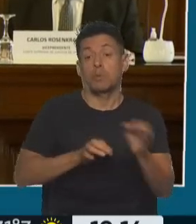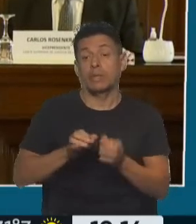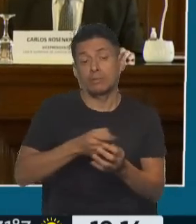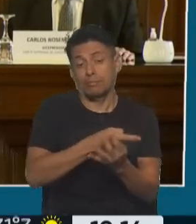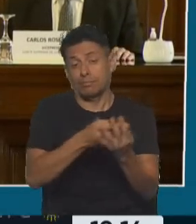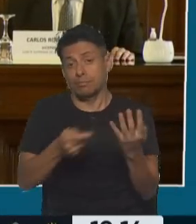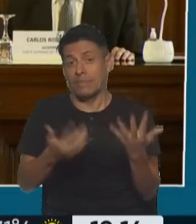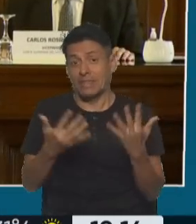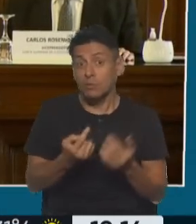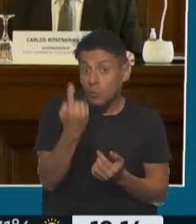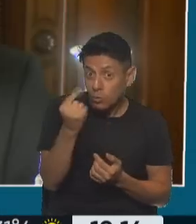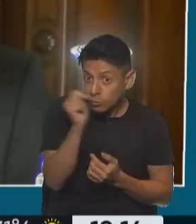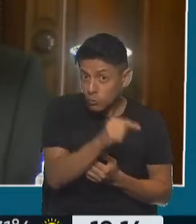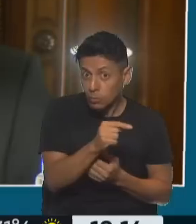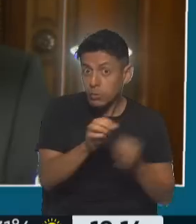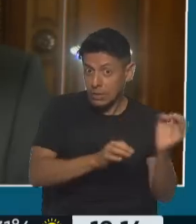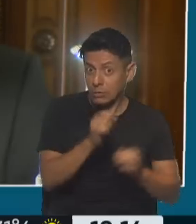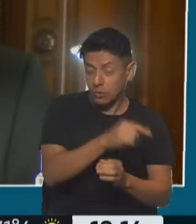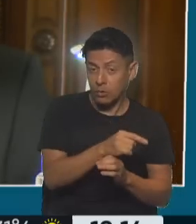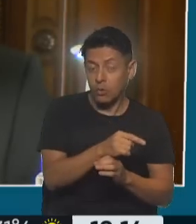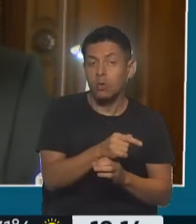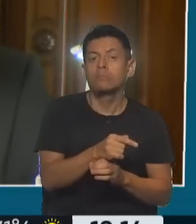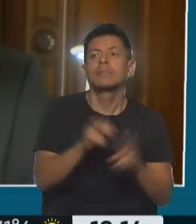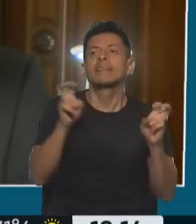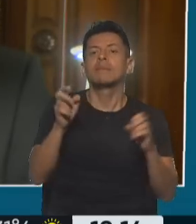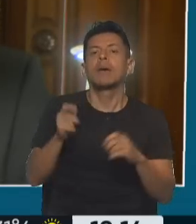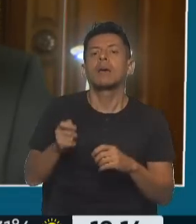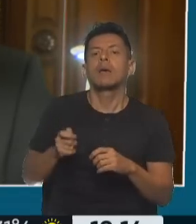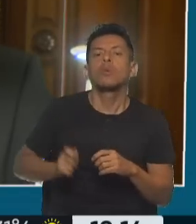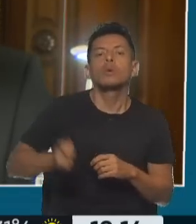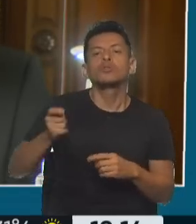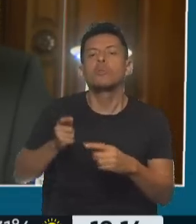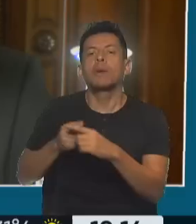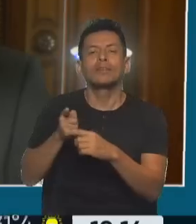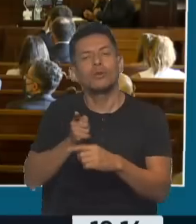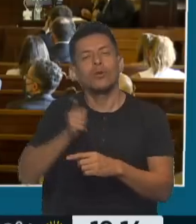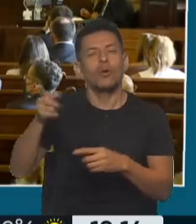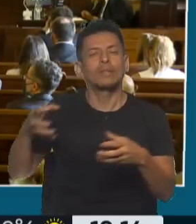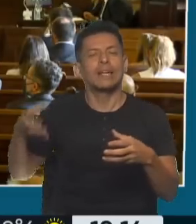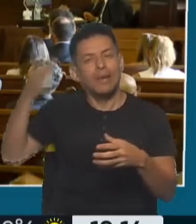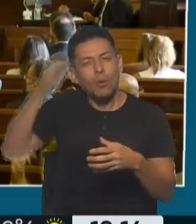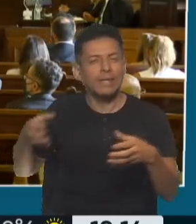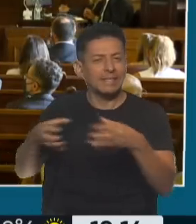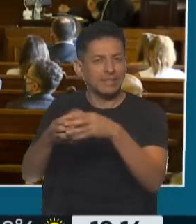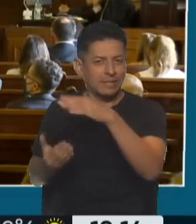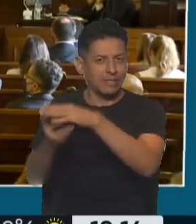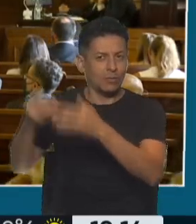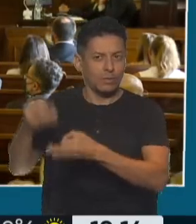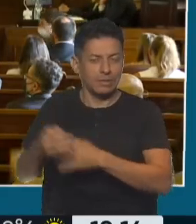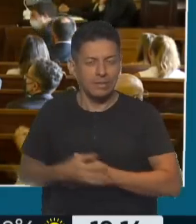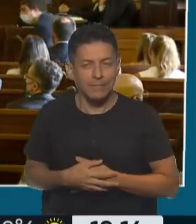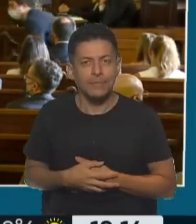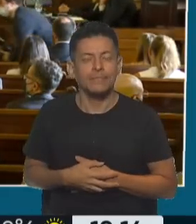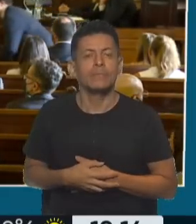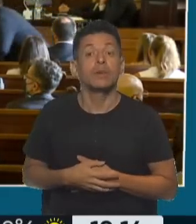este momento sí, hay muchos proyectos, hay algunos de la oposición, hay uno contra el doctor